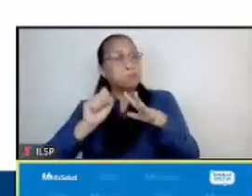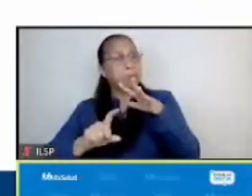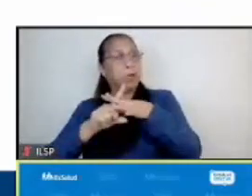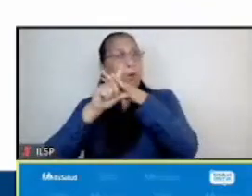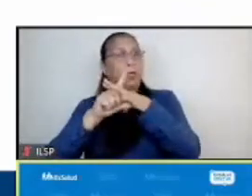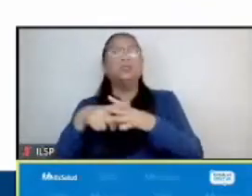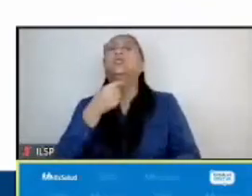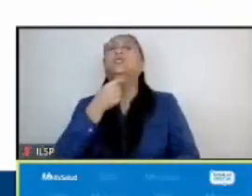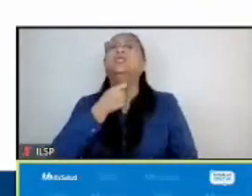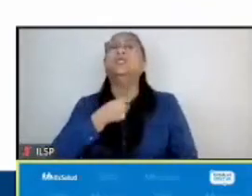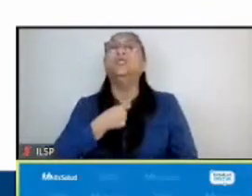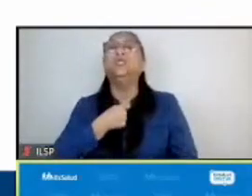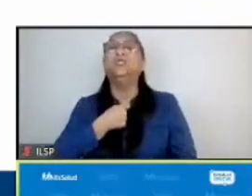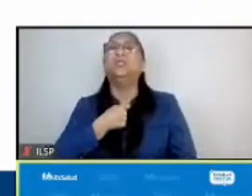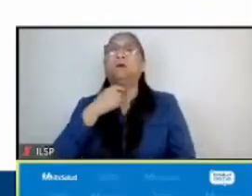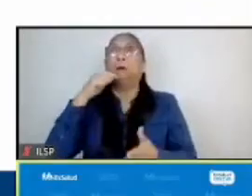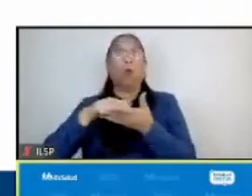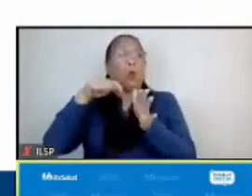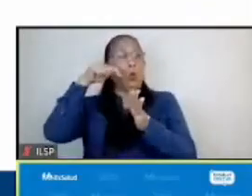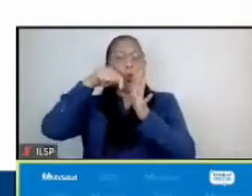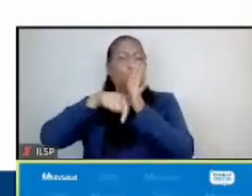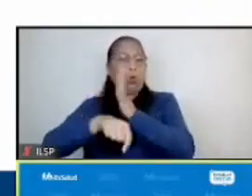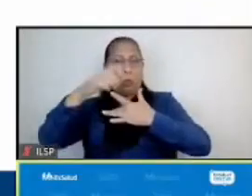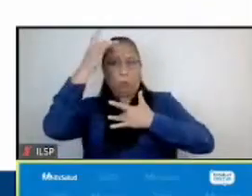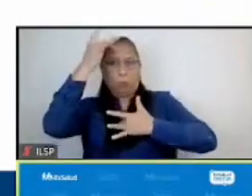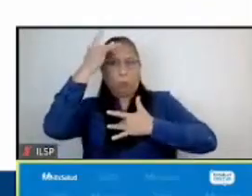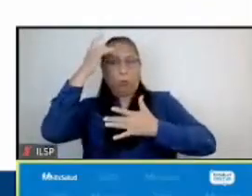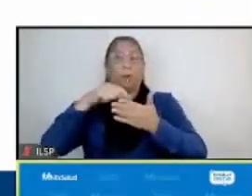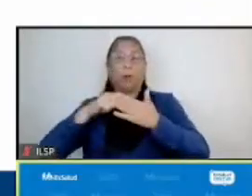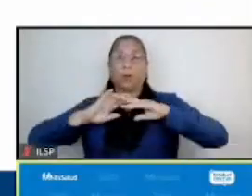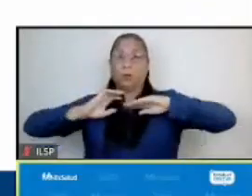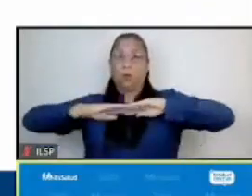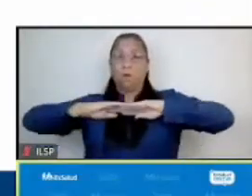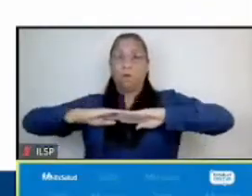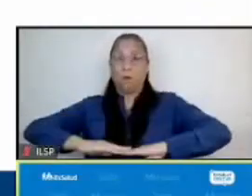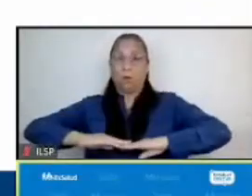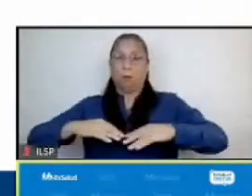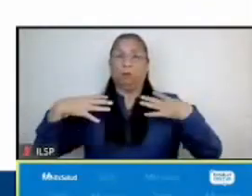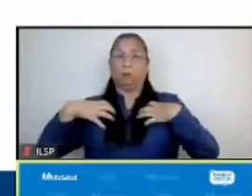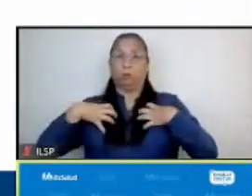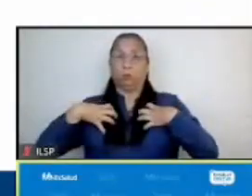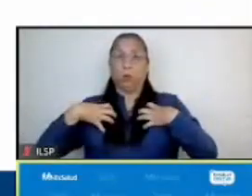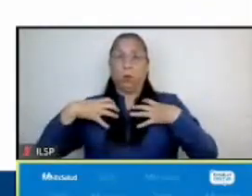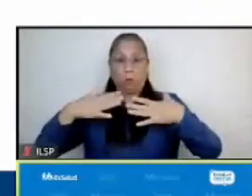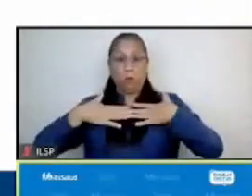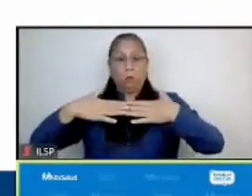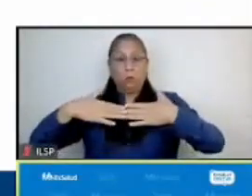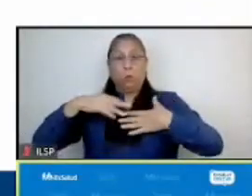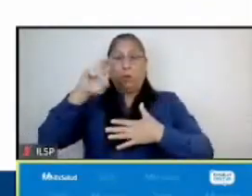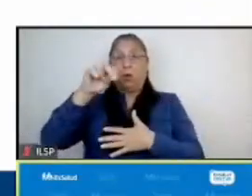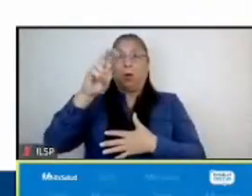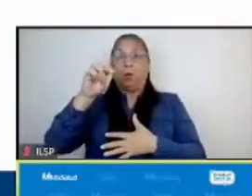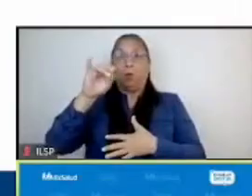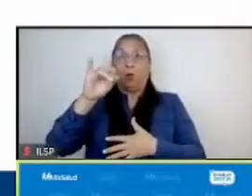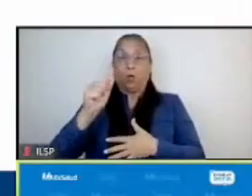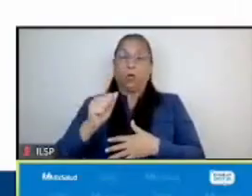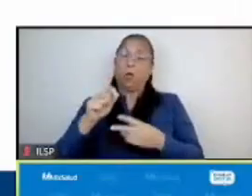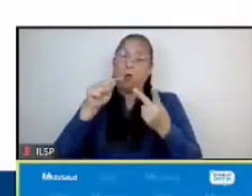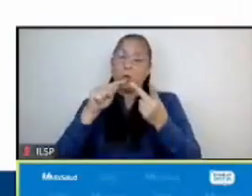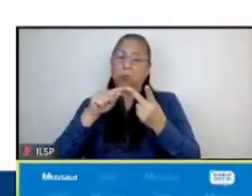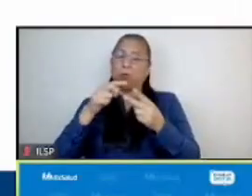traqueitis, que es una infección bastante severa. Pero lo que es vía aérea baja principalmente es pulmones y es la neumonía, o pulmonía, que algunas veces le